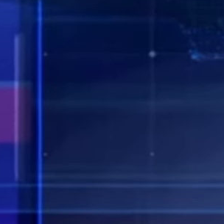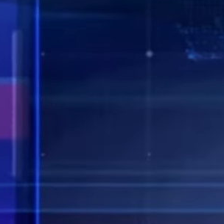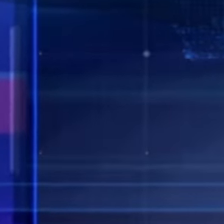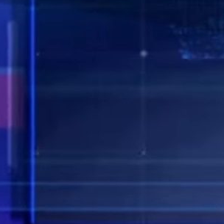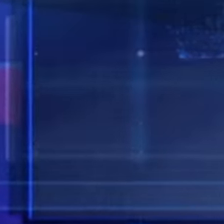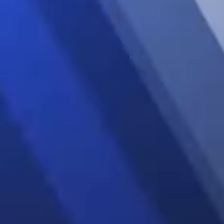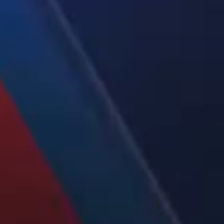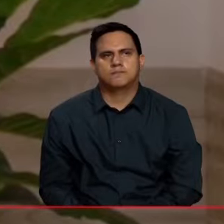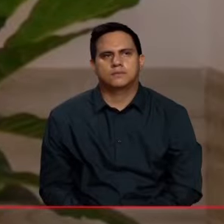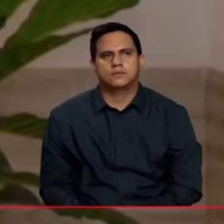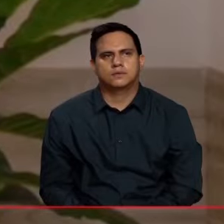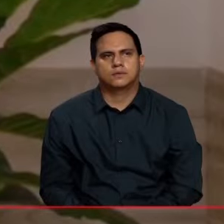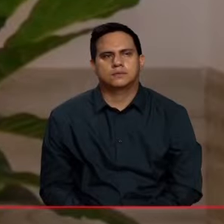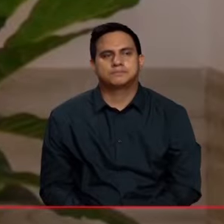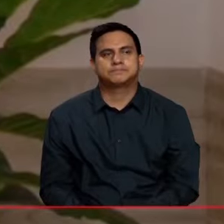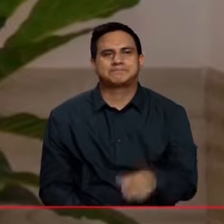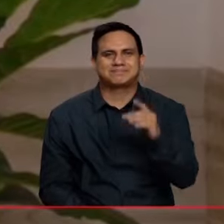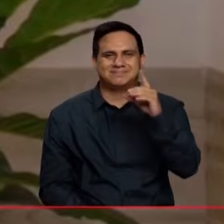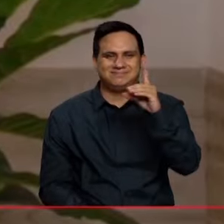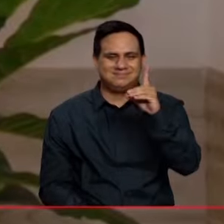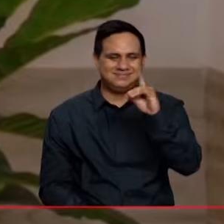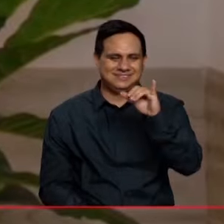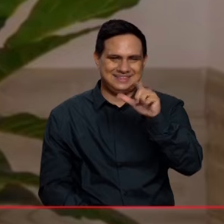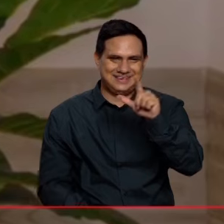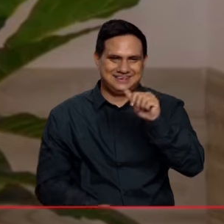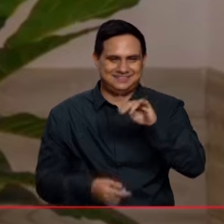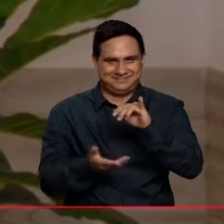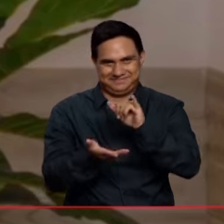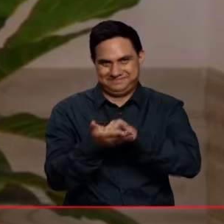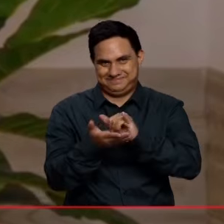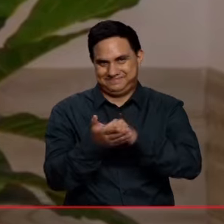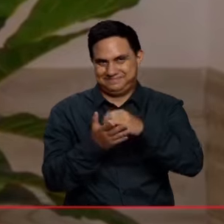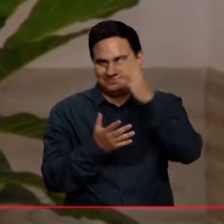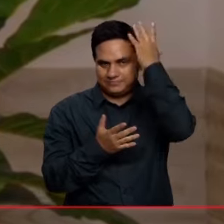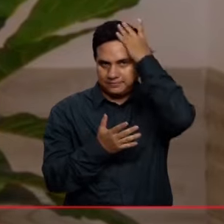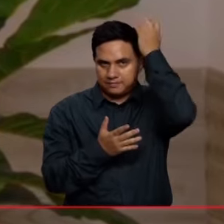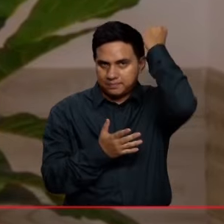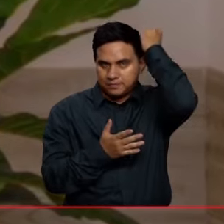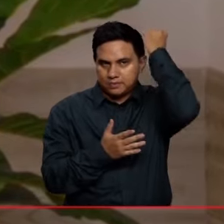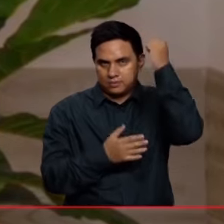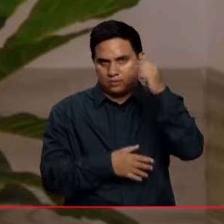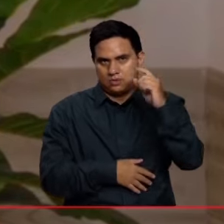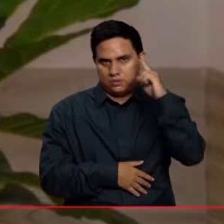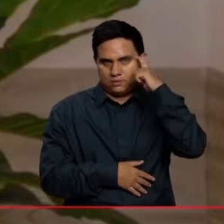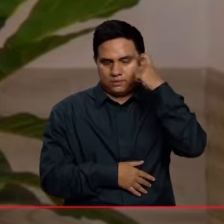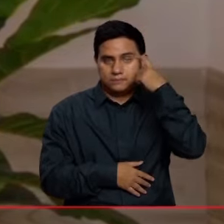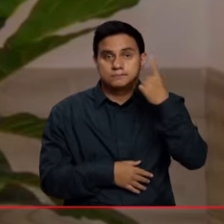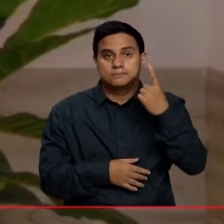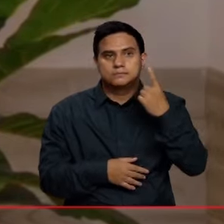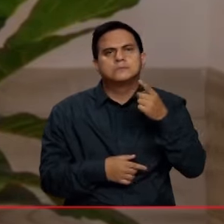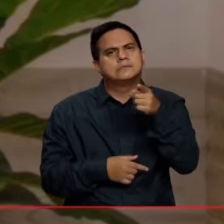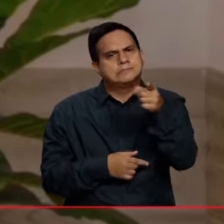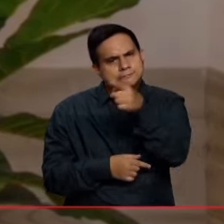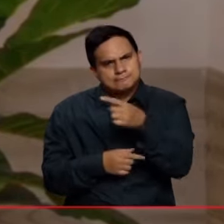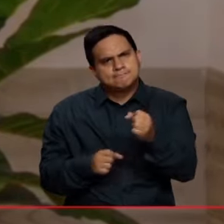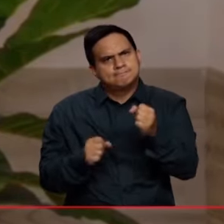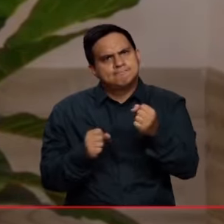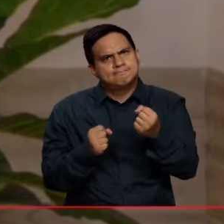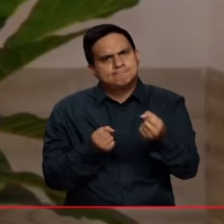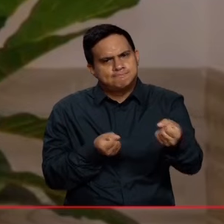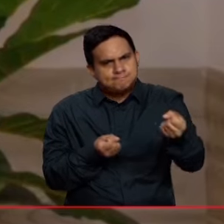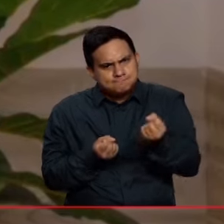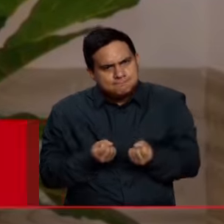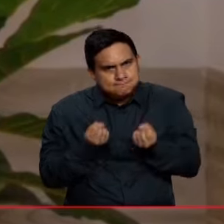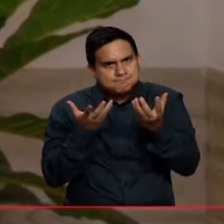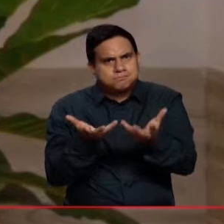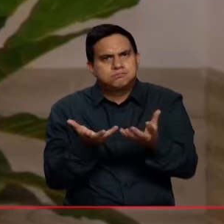La señora gobernadora Dilian Francisca Toro ha autorizado para que desde la gobernación nos sumemos a este fondo de recompensa con 10 millones de pesos que